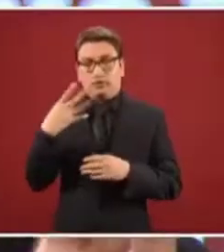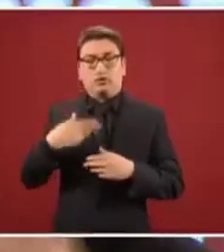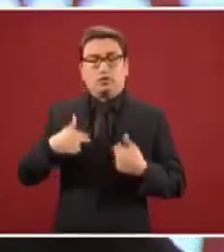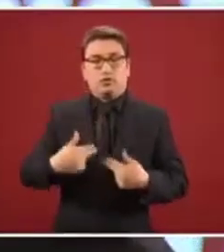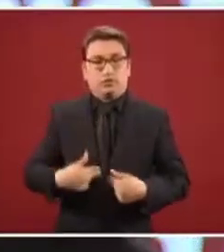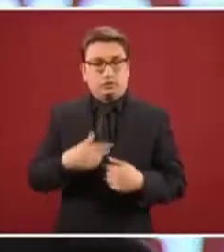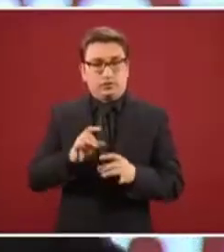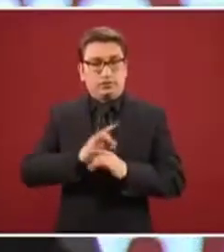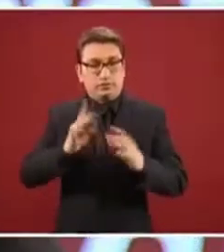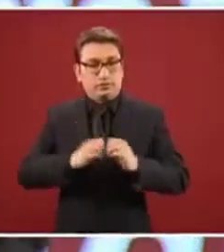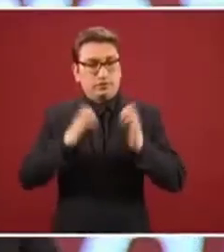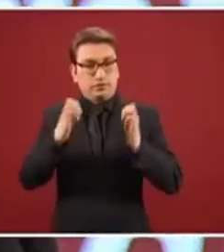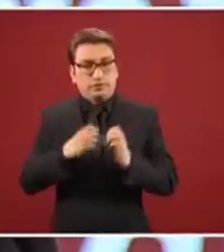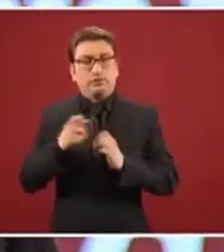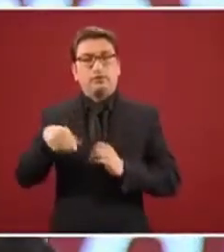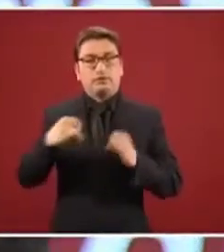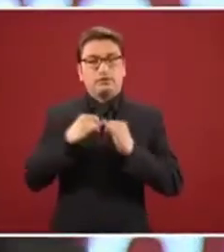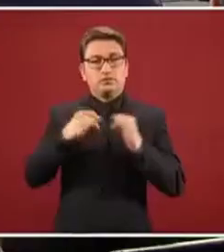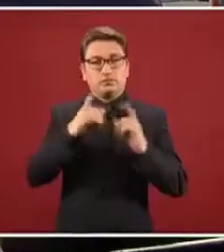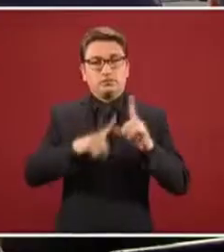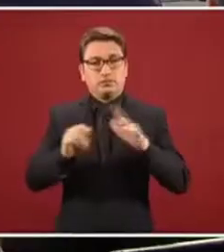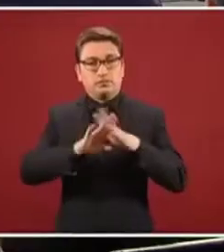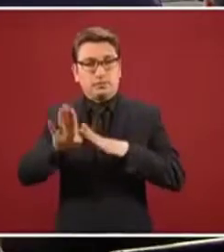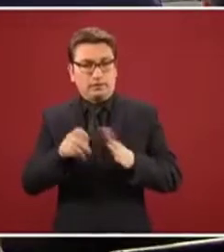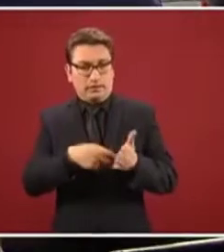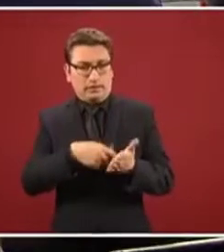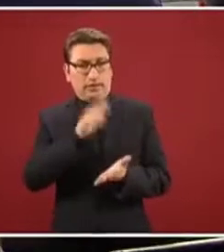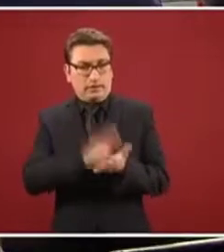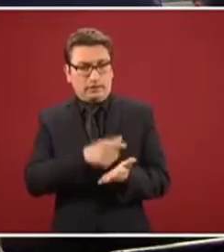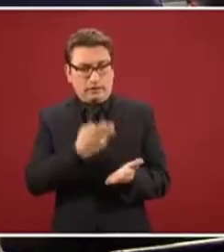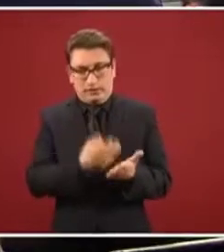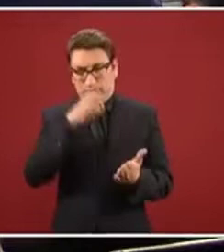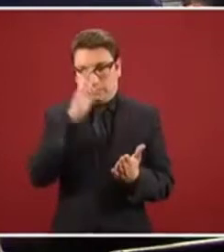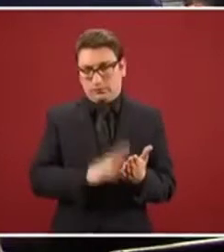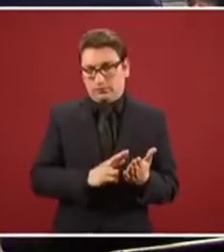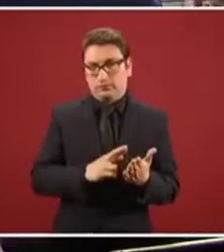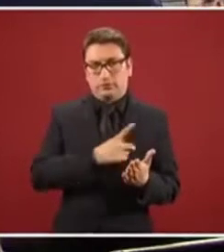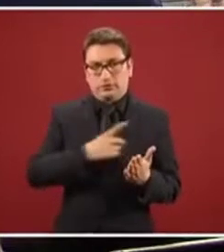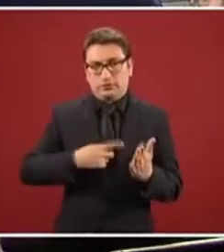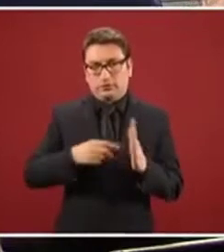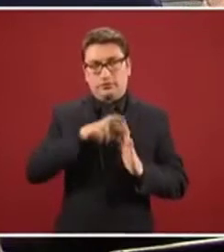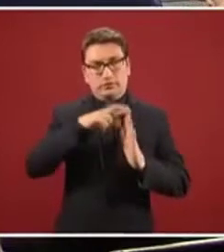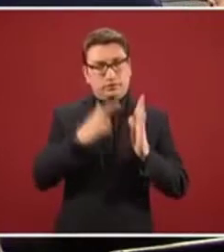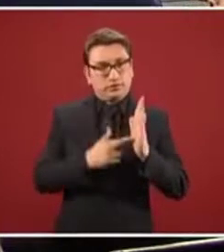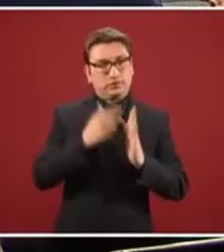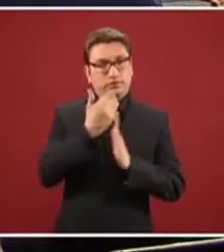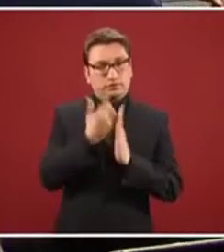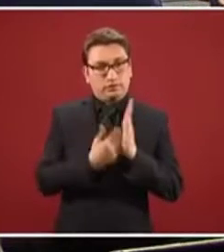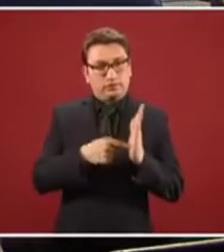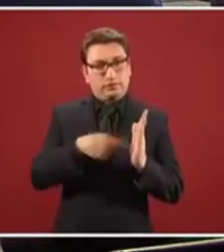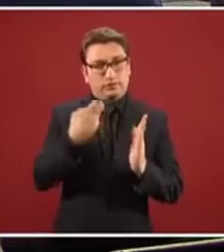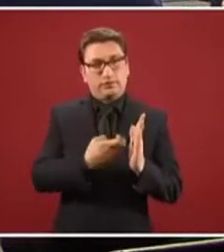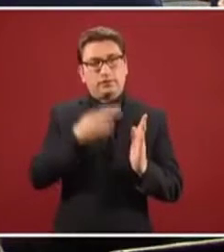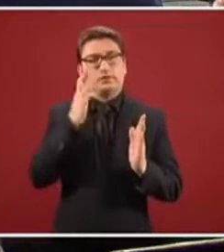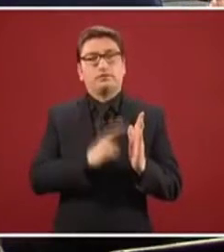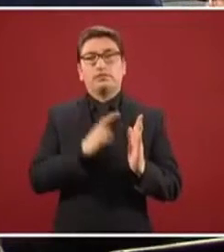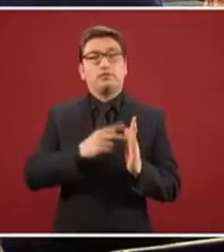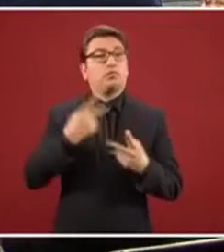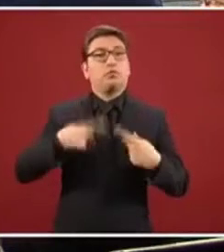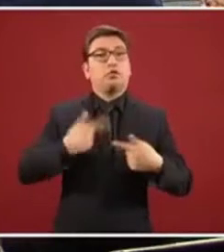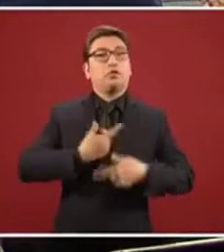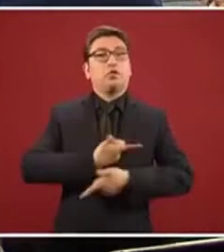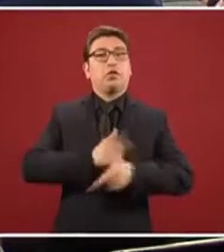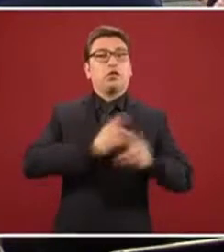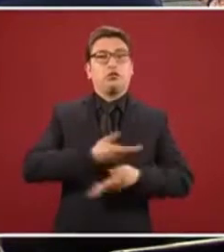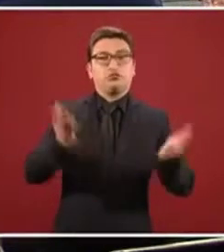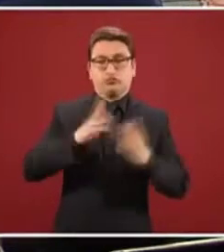da el Instituto Nacional de Migración, pero está establecido en la ley y hay lineamientos de a quién se lo puedes dar, no es a quien tú quieras,